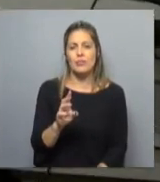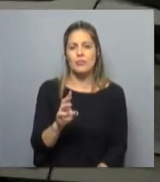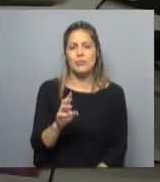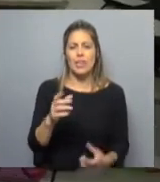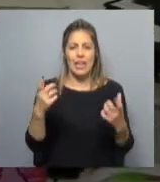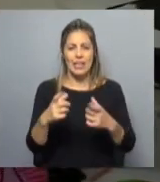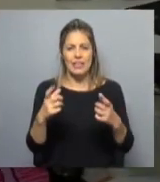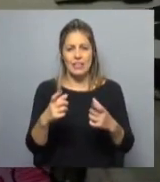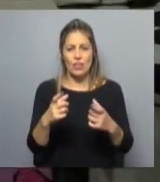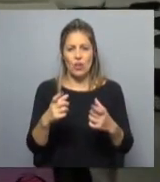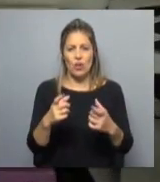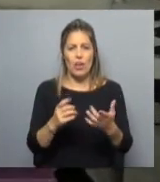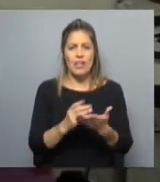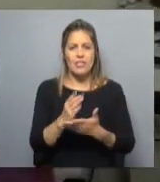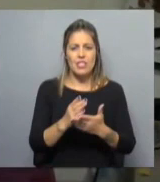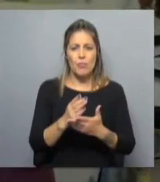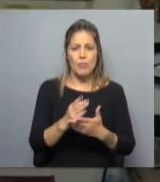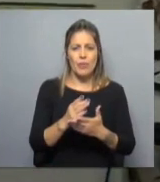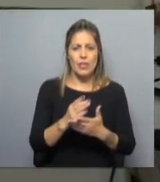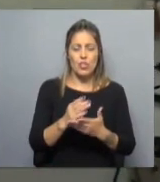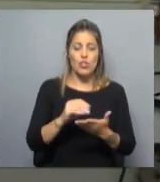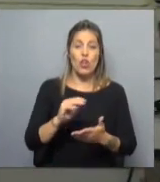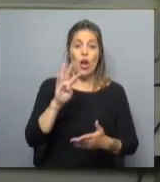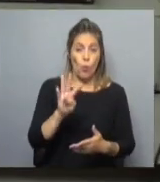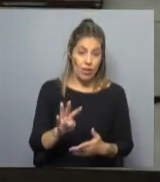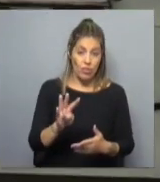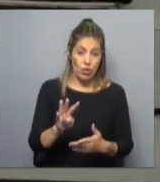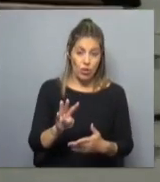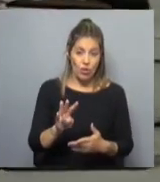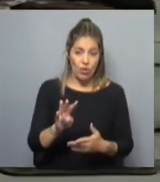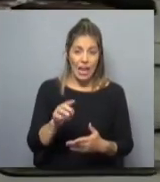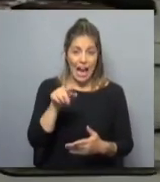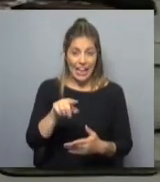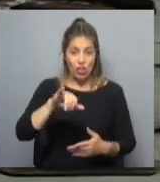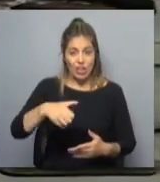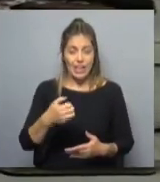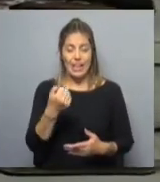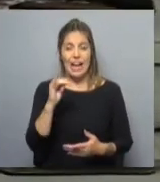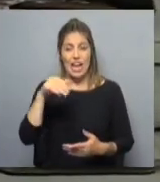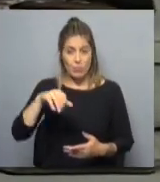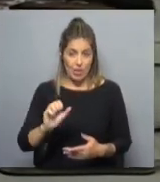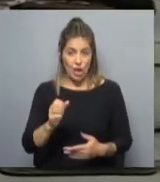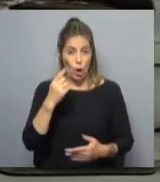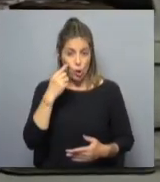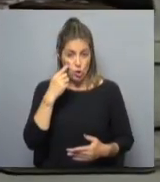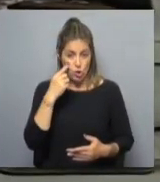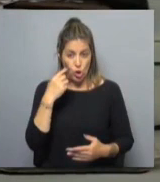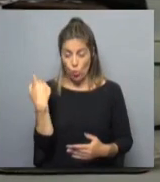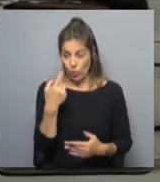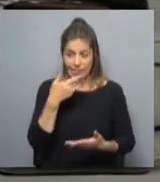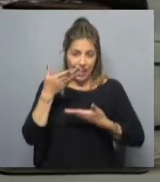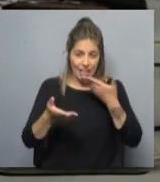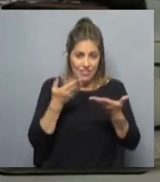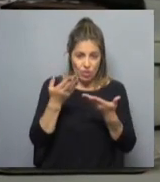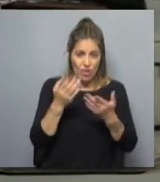en el disco Siempre Son las Cuatro de Jaime, que grabamos ahí, fue cuando Jaime conoció Travesía. Grabamos el tema 15 de Abriles. Después alguna intervención también, alguna